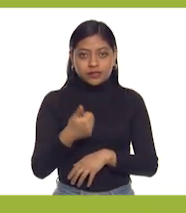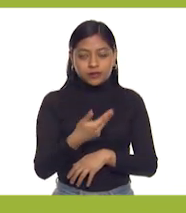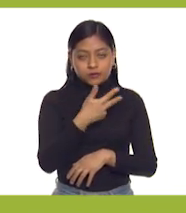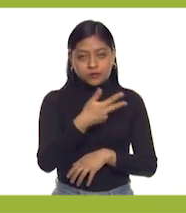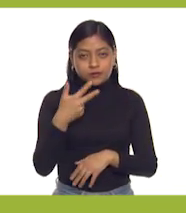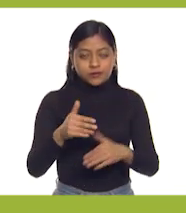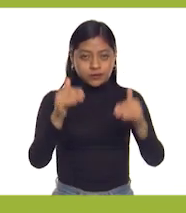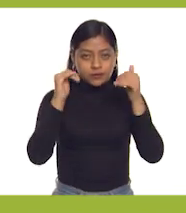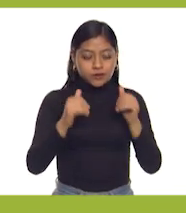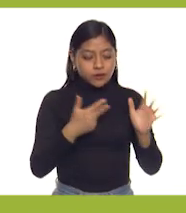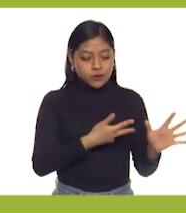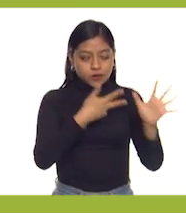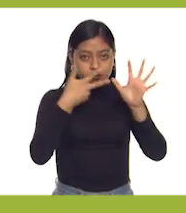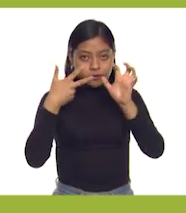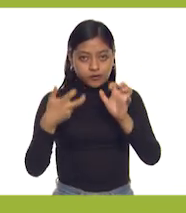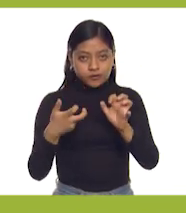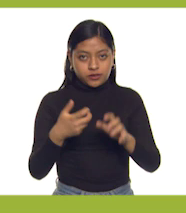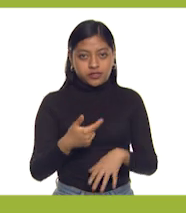800-288-6688 y